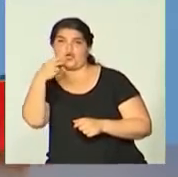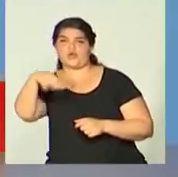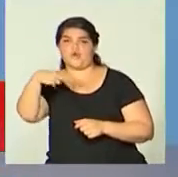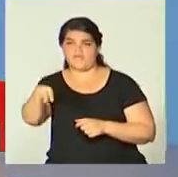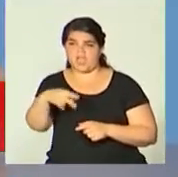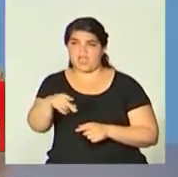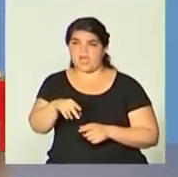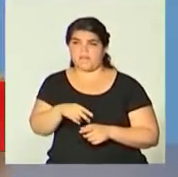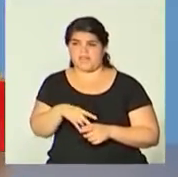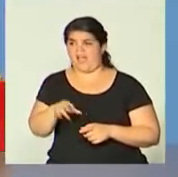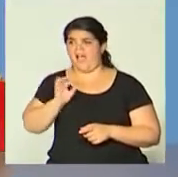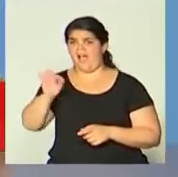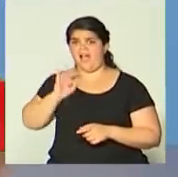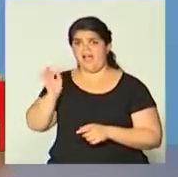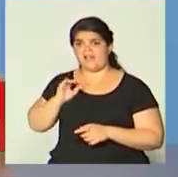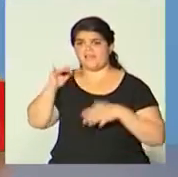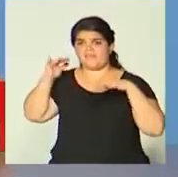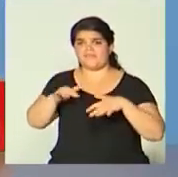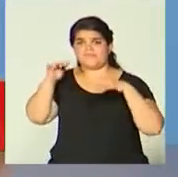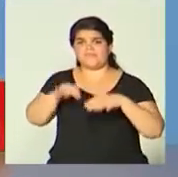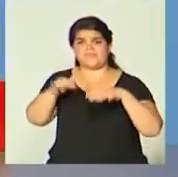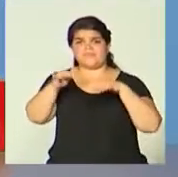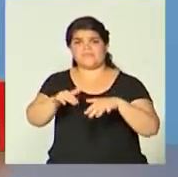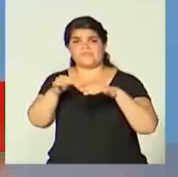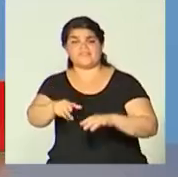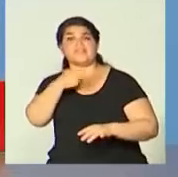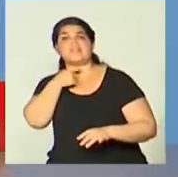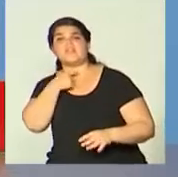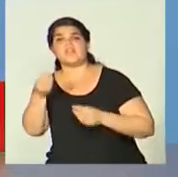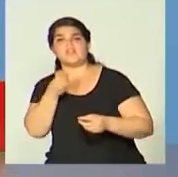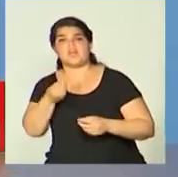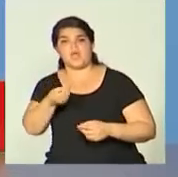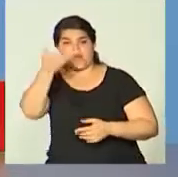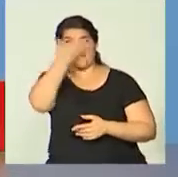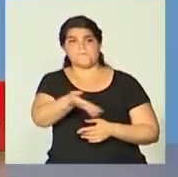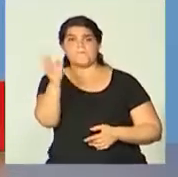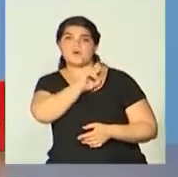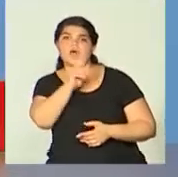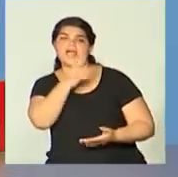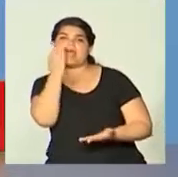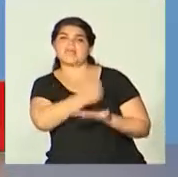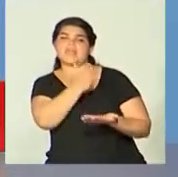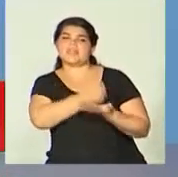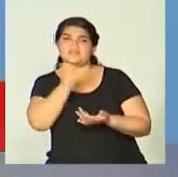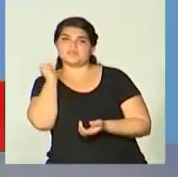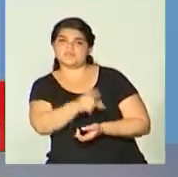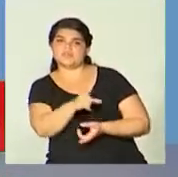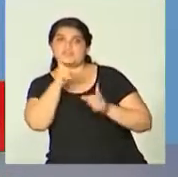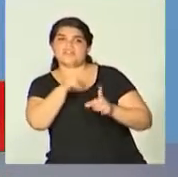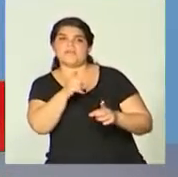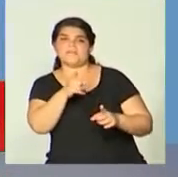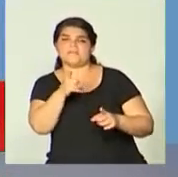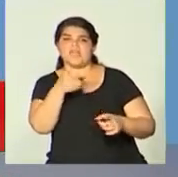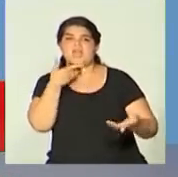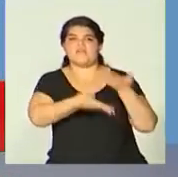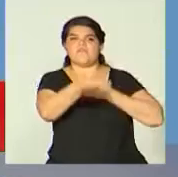mucho tiempo tratando de hacer visible la lucha por los derechos de las mujeres y en contra de la violencia pero que mucho tiempo